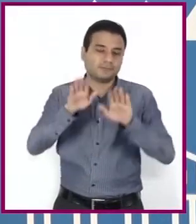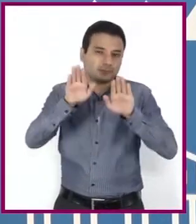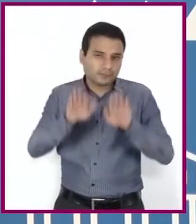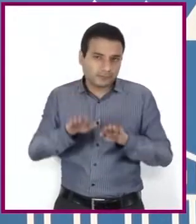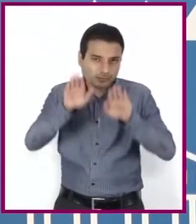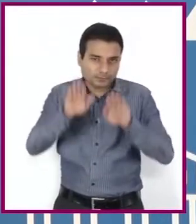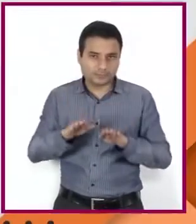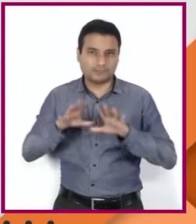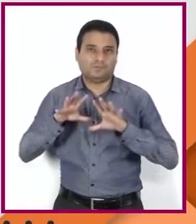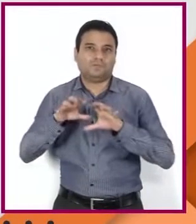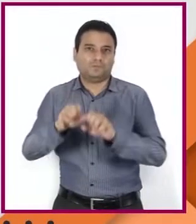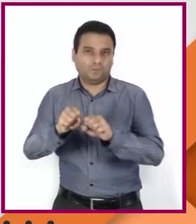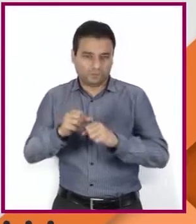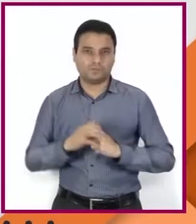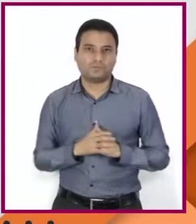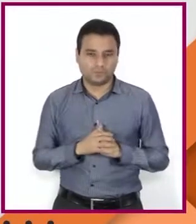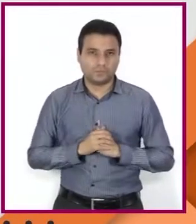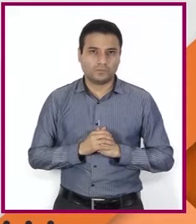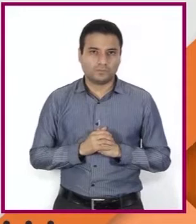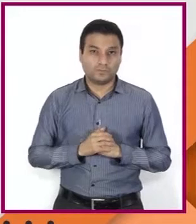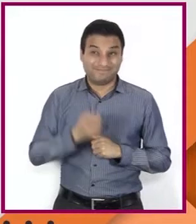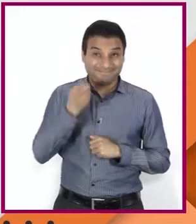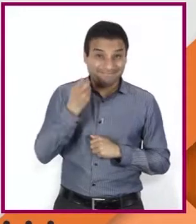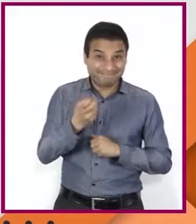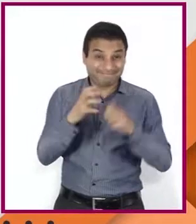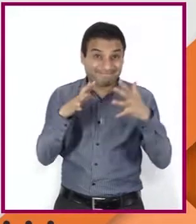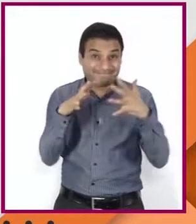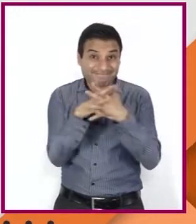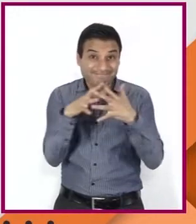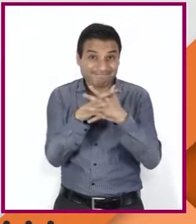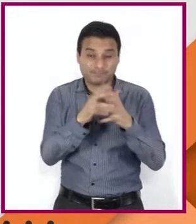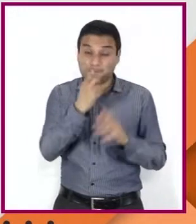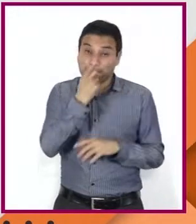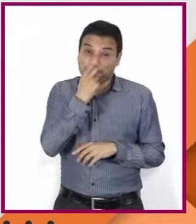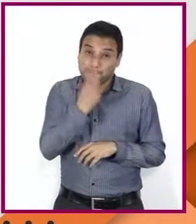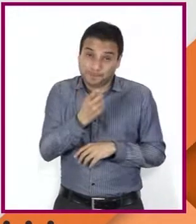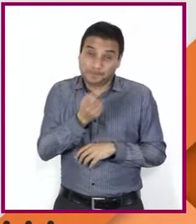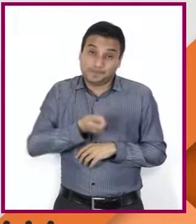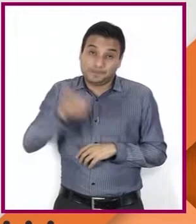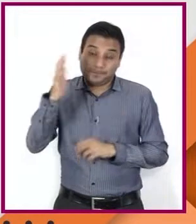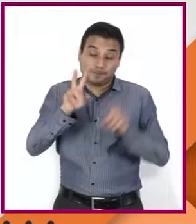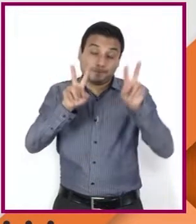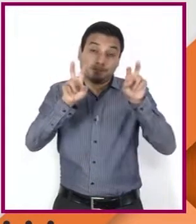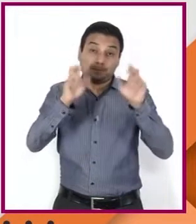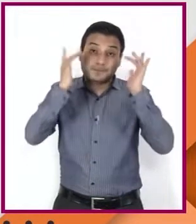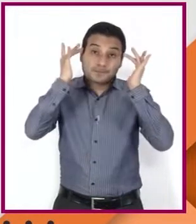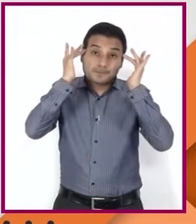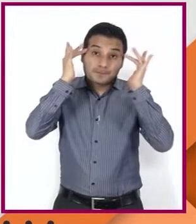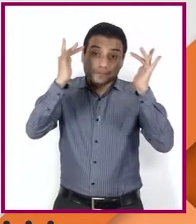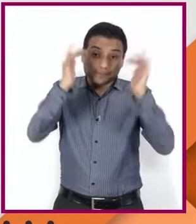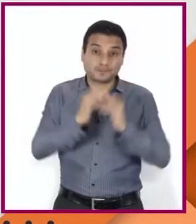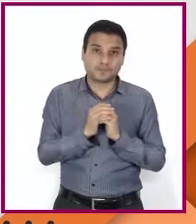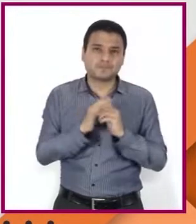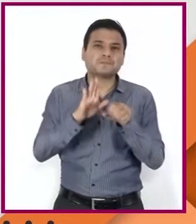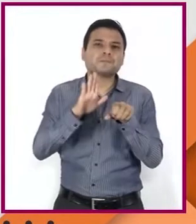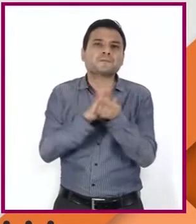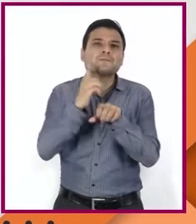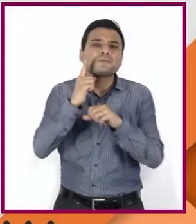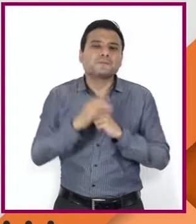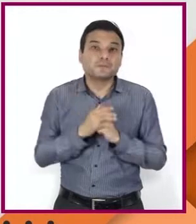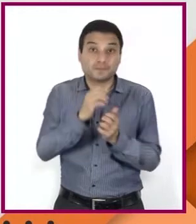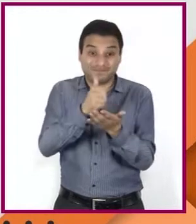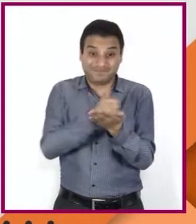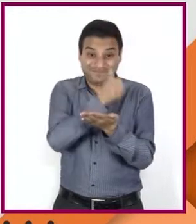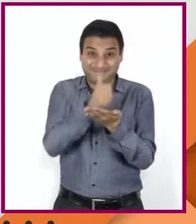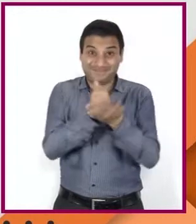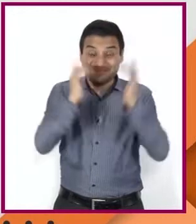años antes. Esta guerra fue declarada una guerra santa, en tanto que su objetivo era defender los sitios sagrados